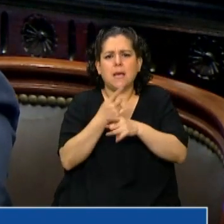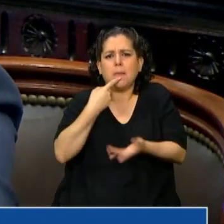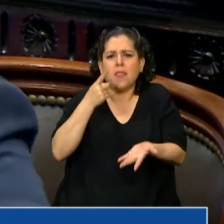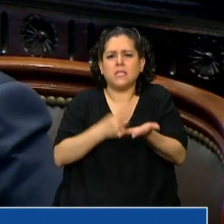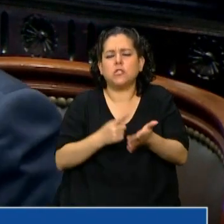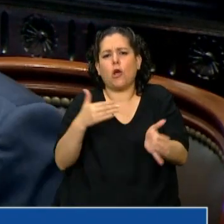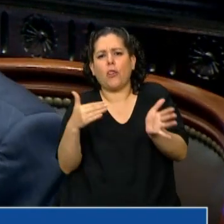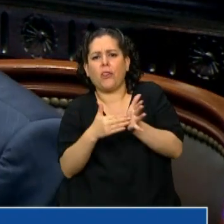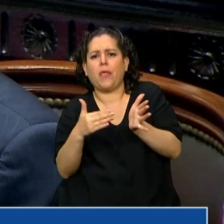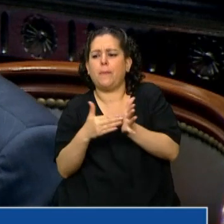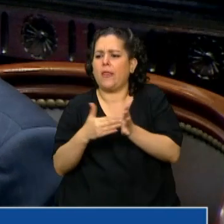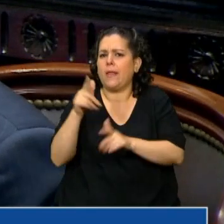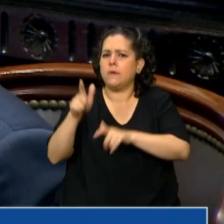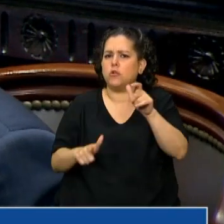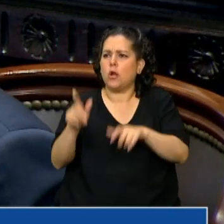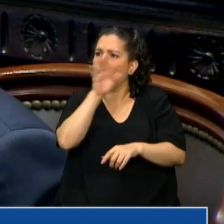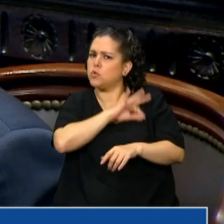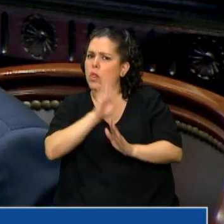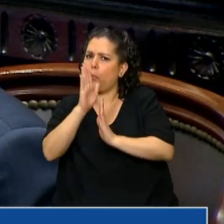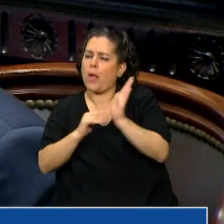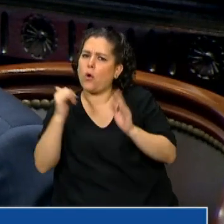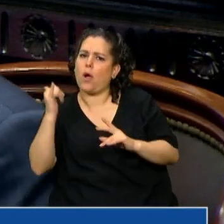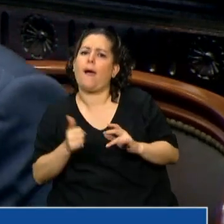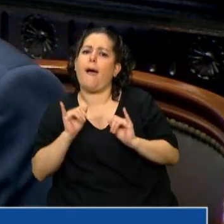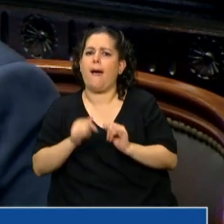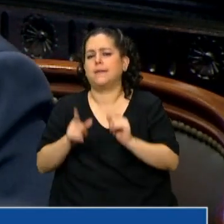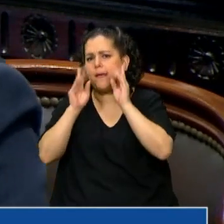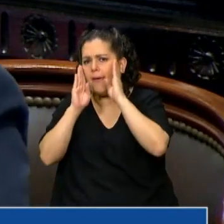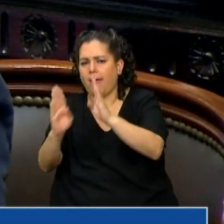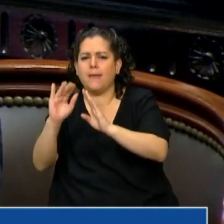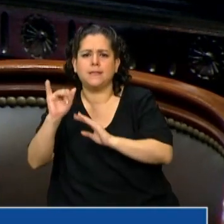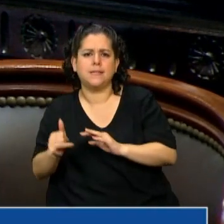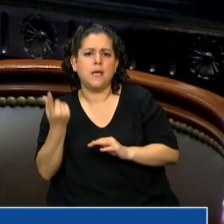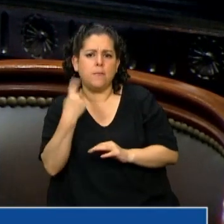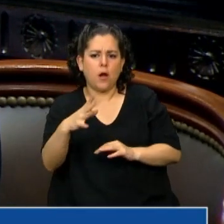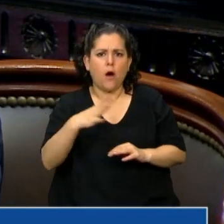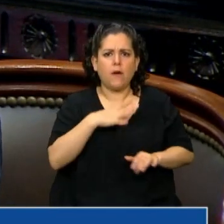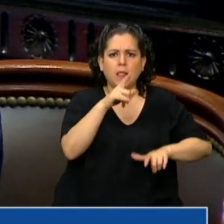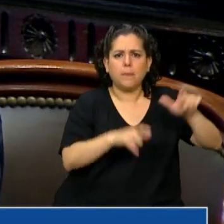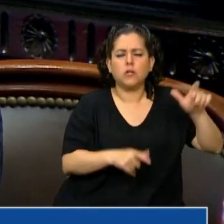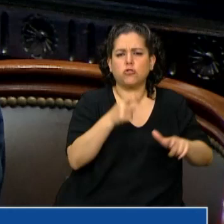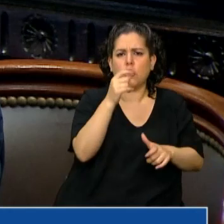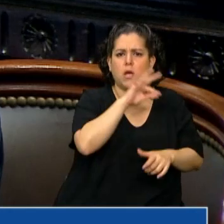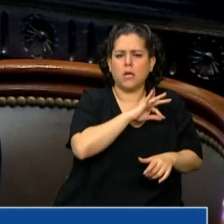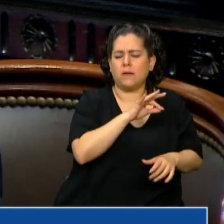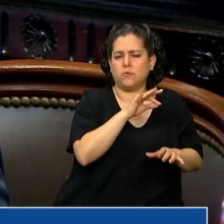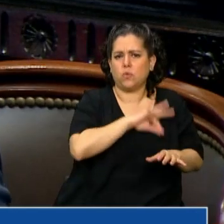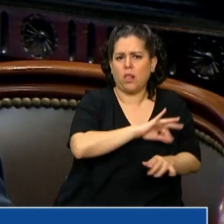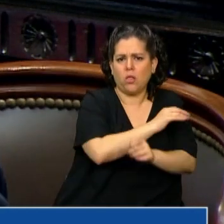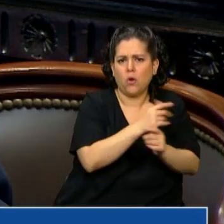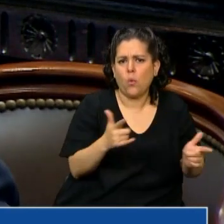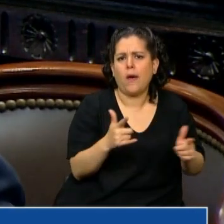quienes están como asalariados, pero tenemos todos los informales y desocupados que están entre